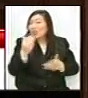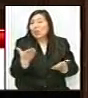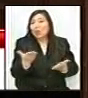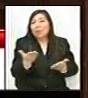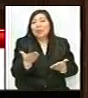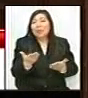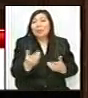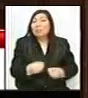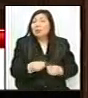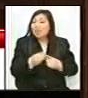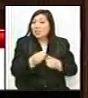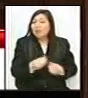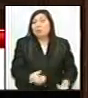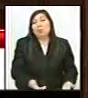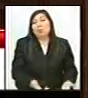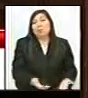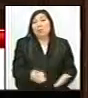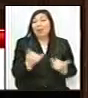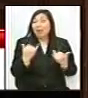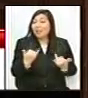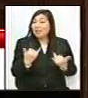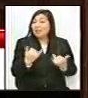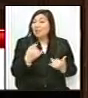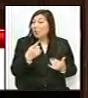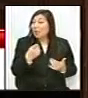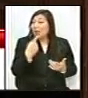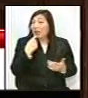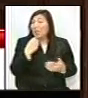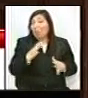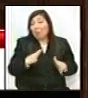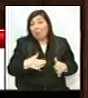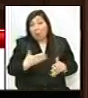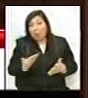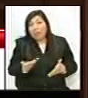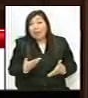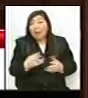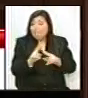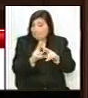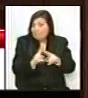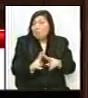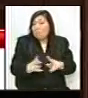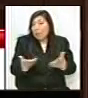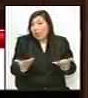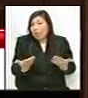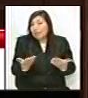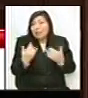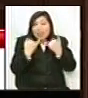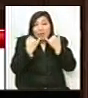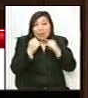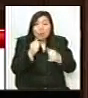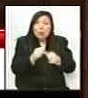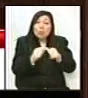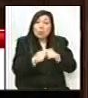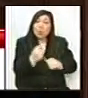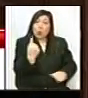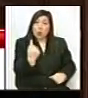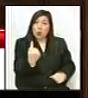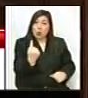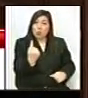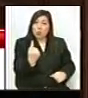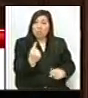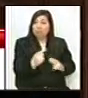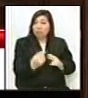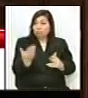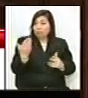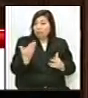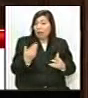el principio de congruencia, si ustedes creyesen que es factible poder valorar este informe número uno, que recién se nos